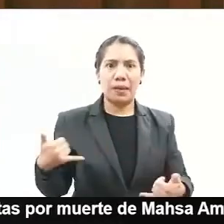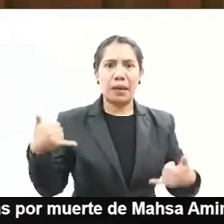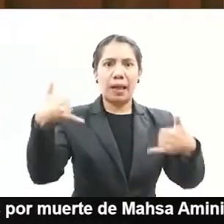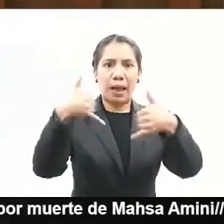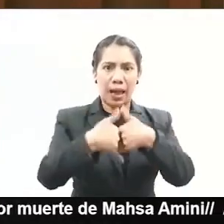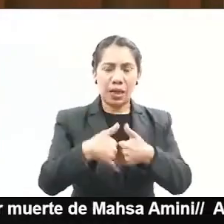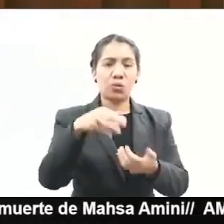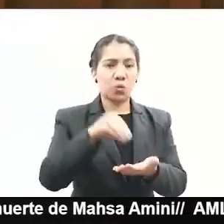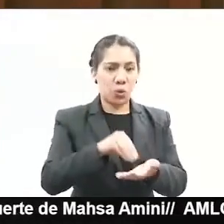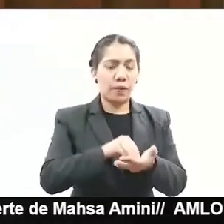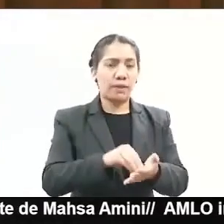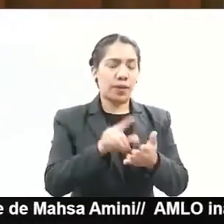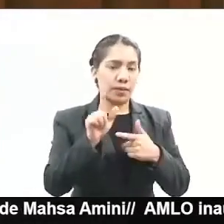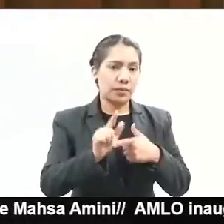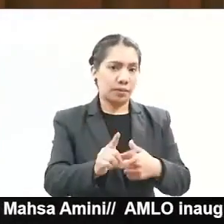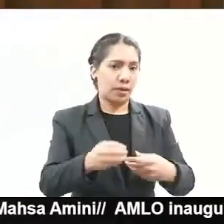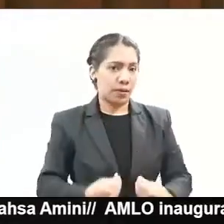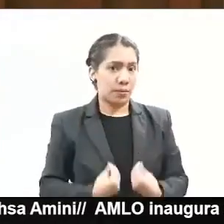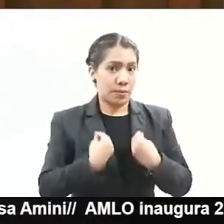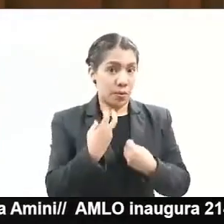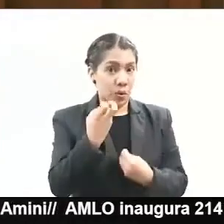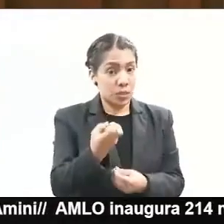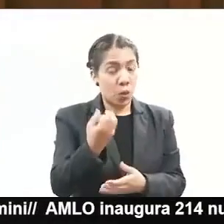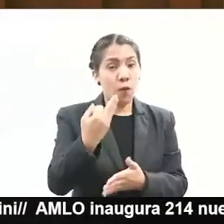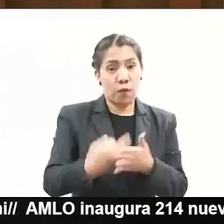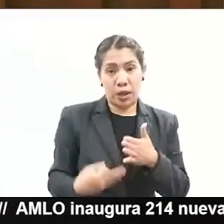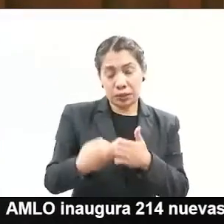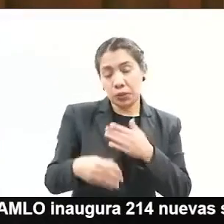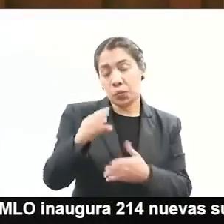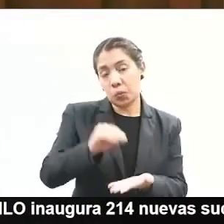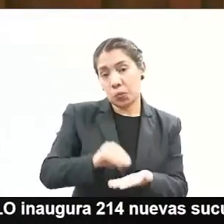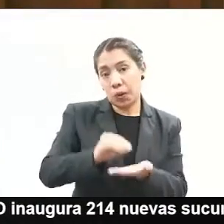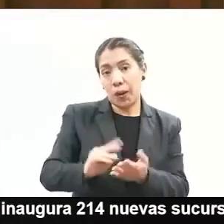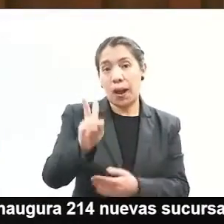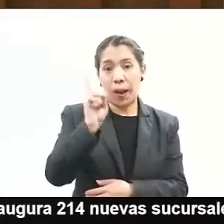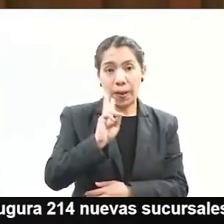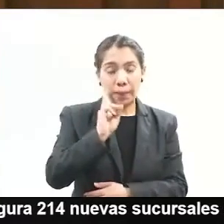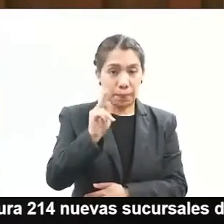esos días. Eso es parte de lo que hay que comprobar y eso es parte de lo que el acceso